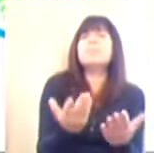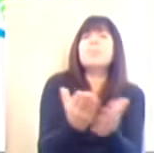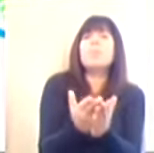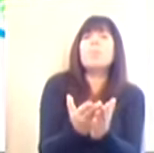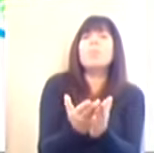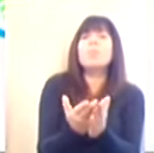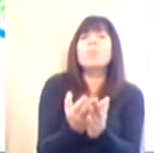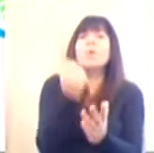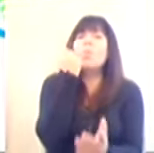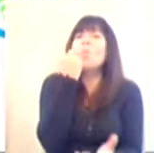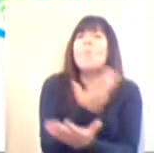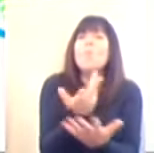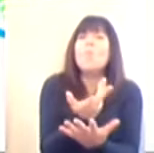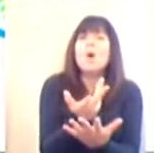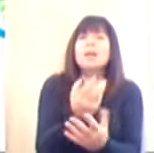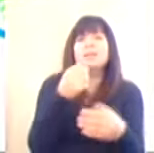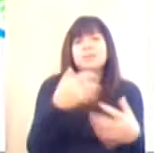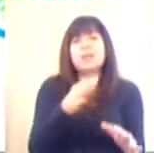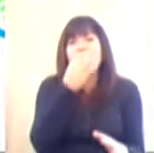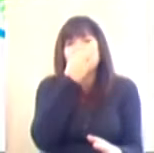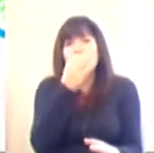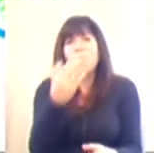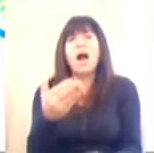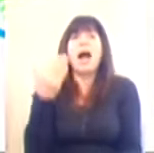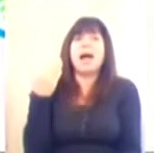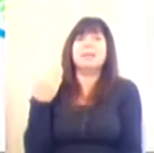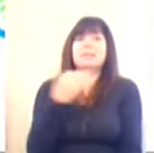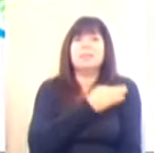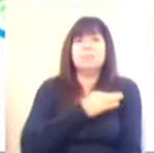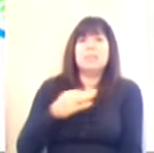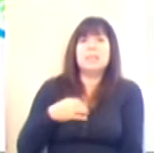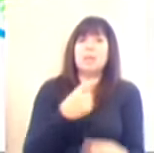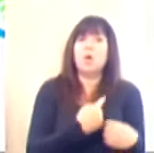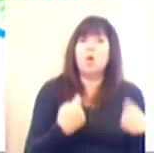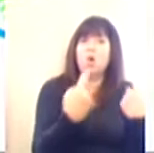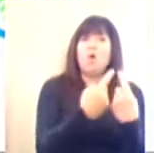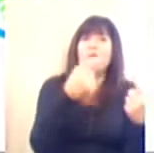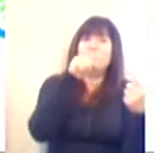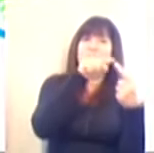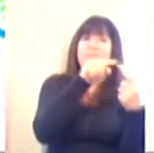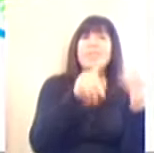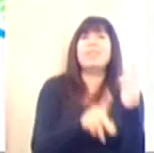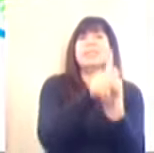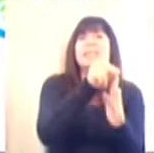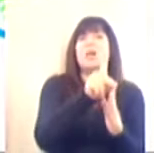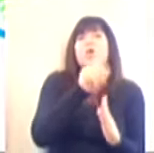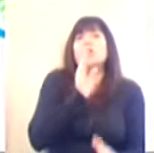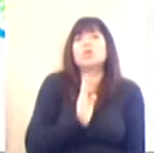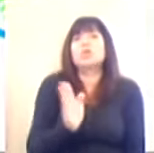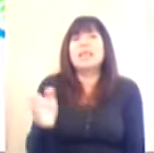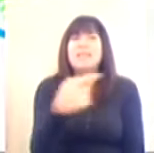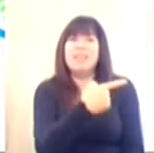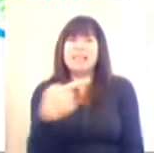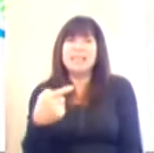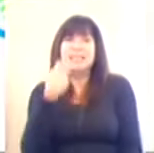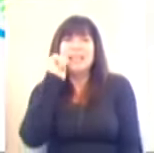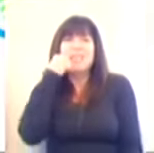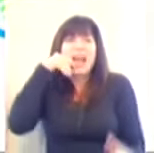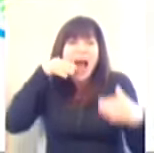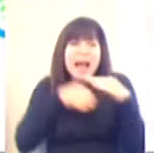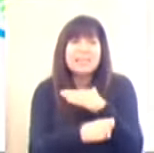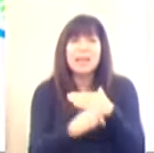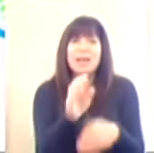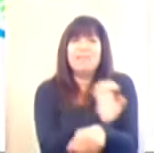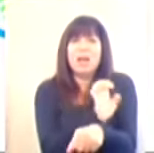es el estudio, como ya lo adelantó también la ministra, está en el contexto del Objetivo de Desarrollo Sostenible 7, que habla de energía asequible y no